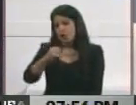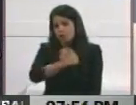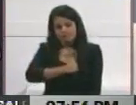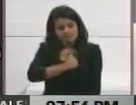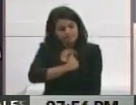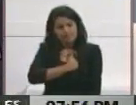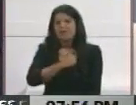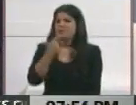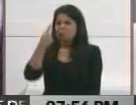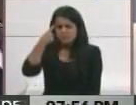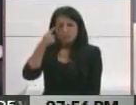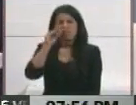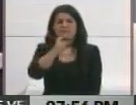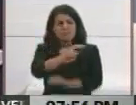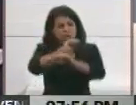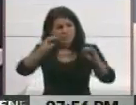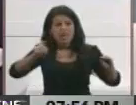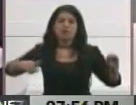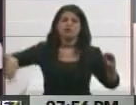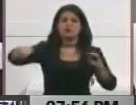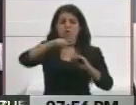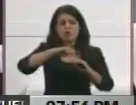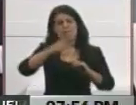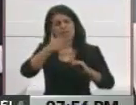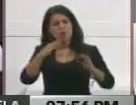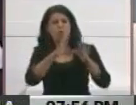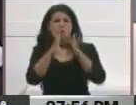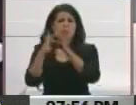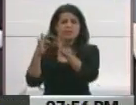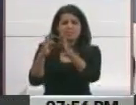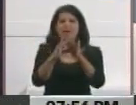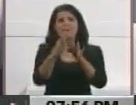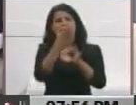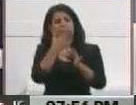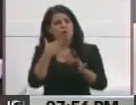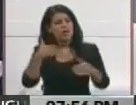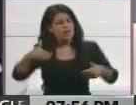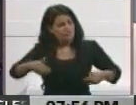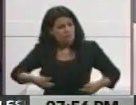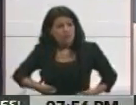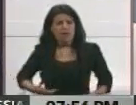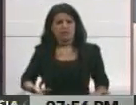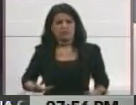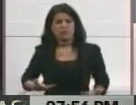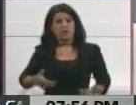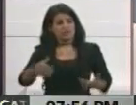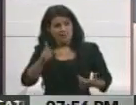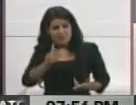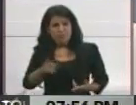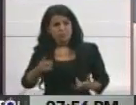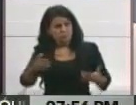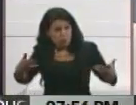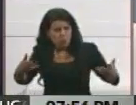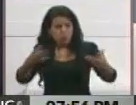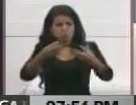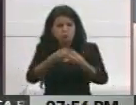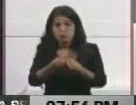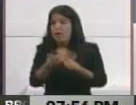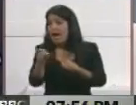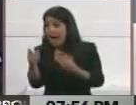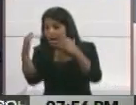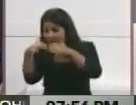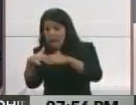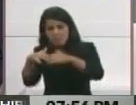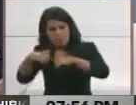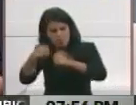vamos a unirnos vamos a hacer un esfuerzo de manera conjunta vamos a restaurar lo que se tenga que restaurar y